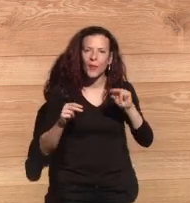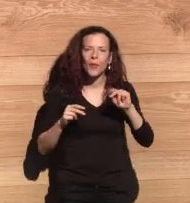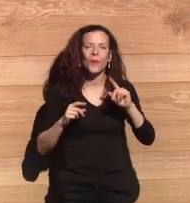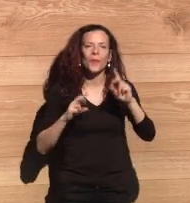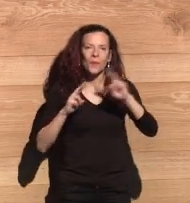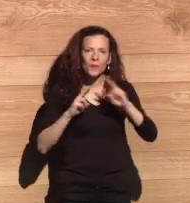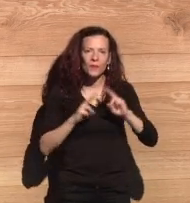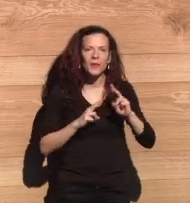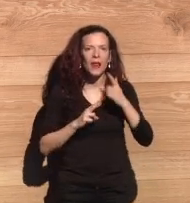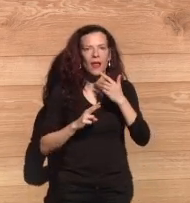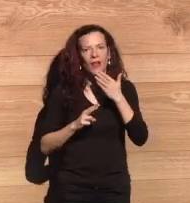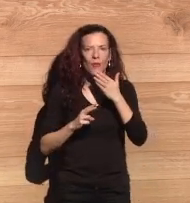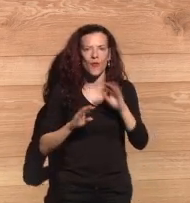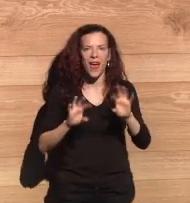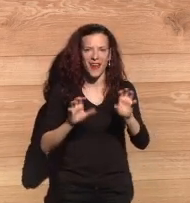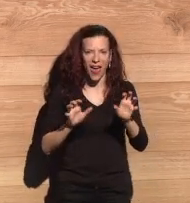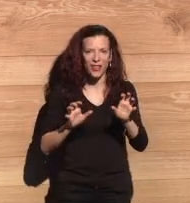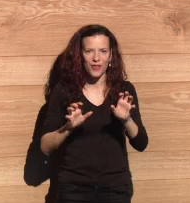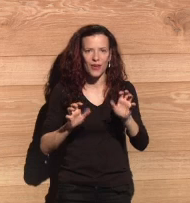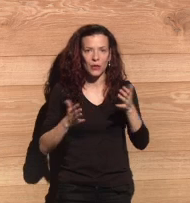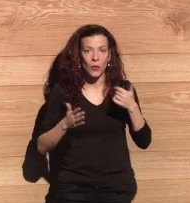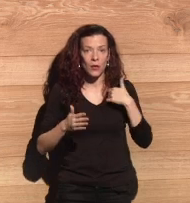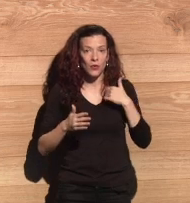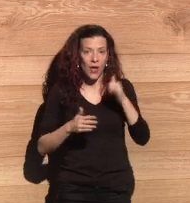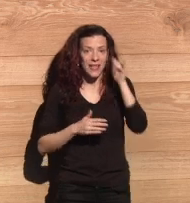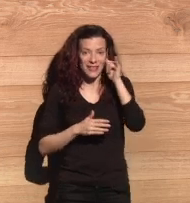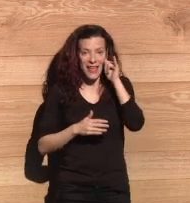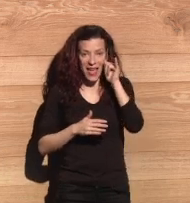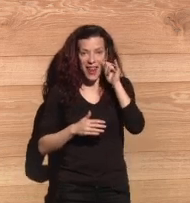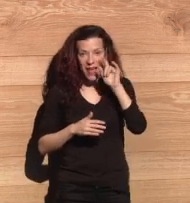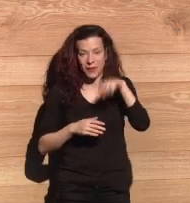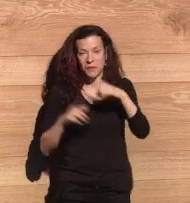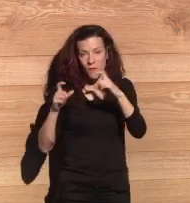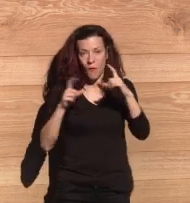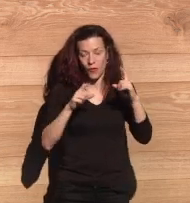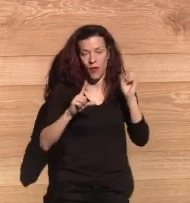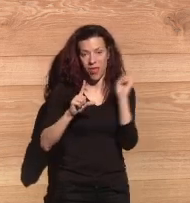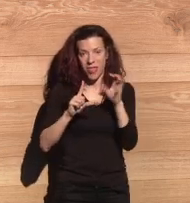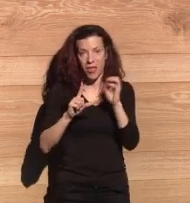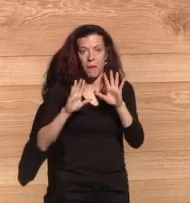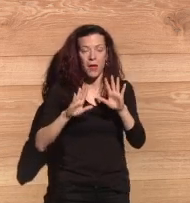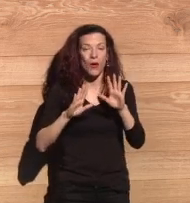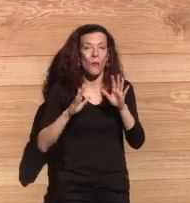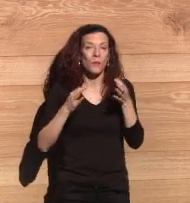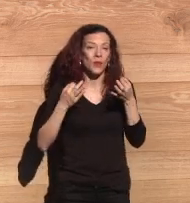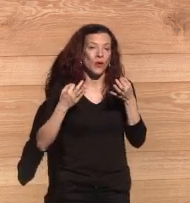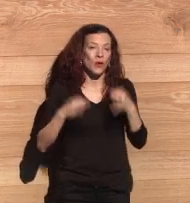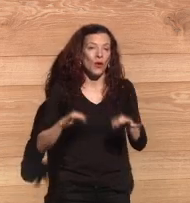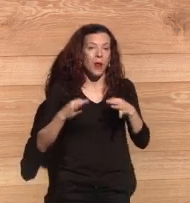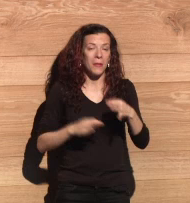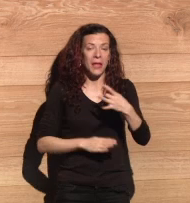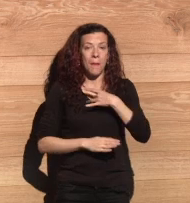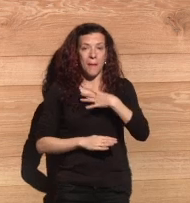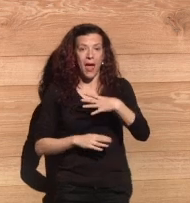como una radio, ¿no? Estaba ahí cubriendo y lo postaba en Instagram, pero eran fotos, normalmente las estaba haciendo en